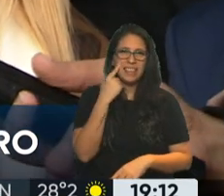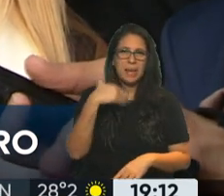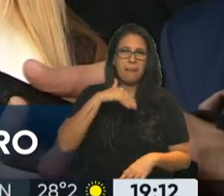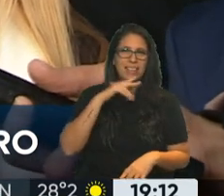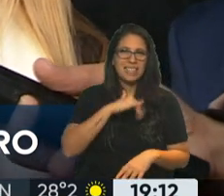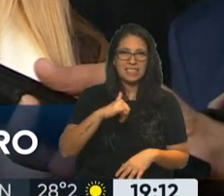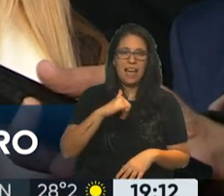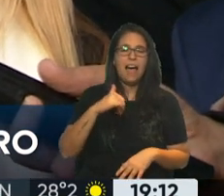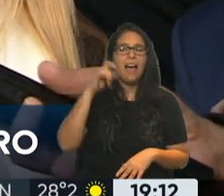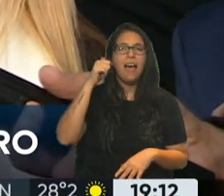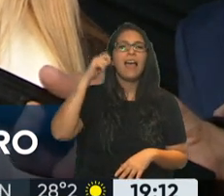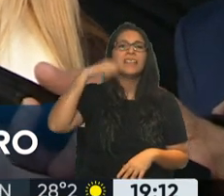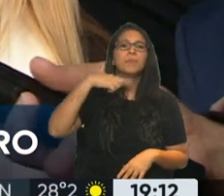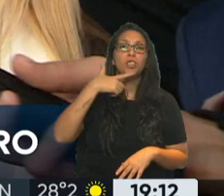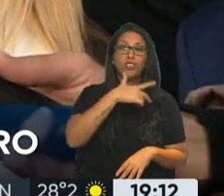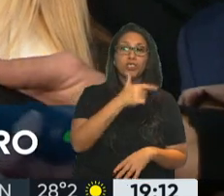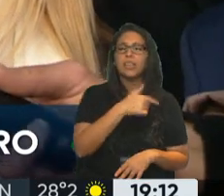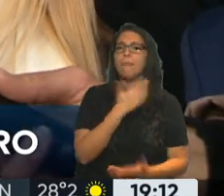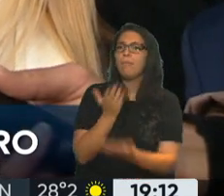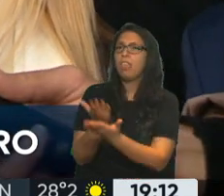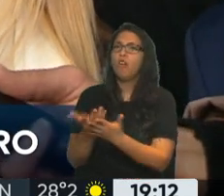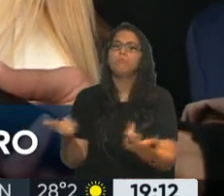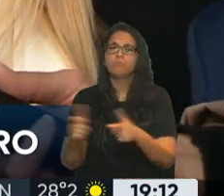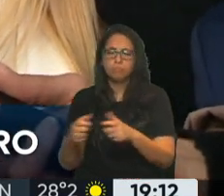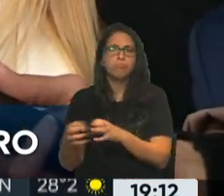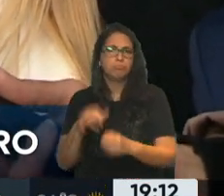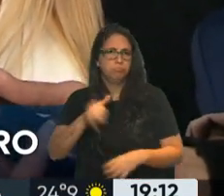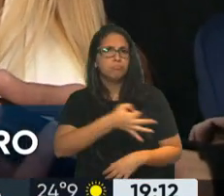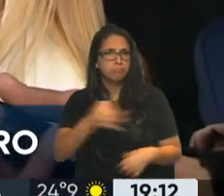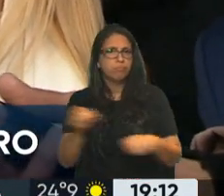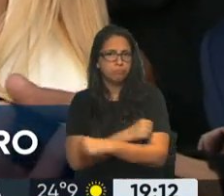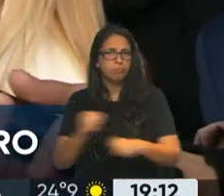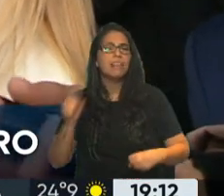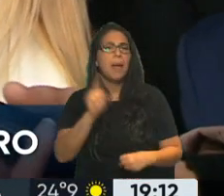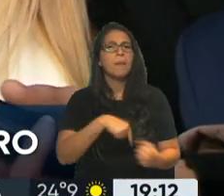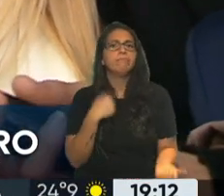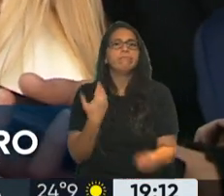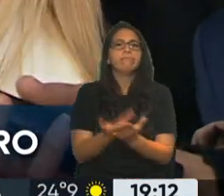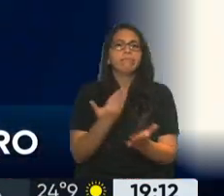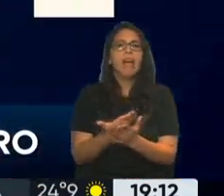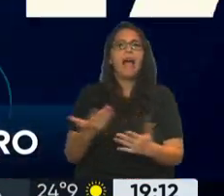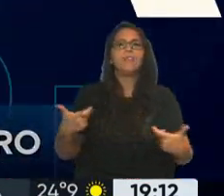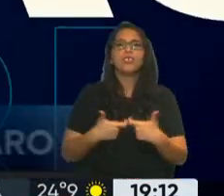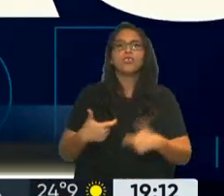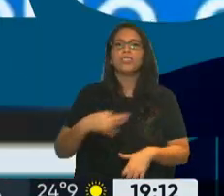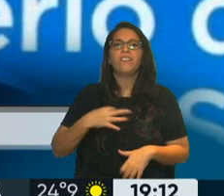Fernando esp también se aceptó tratar presentación de la asociación civil